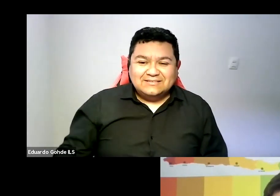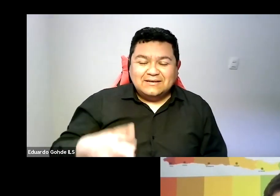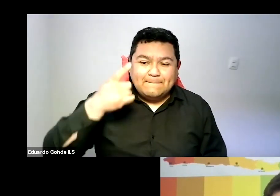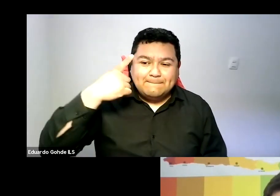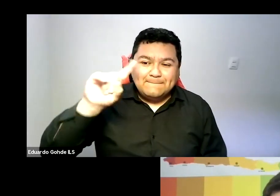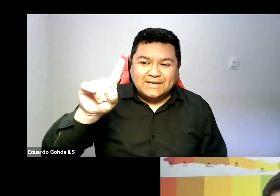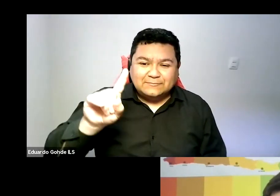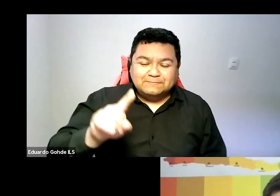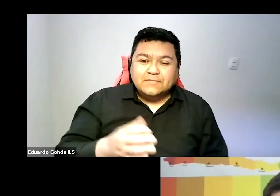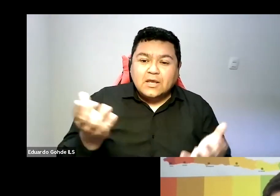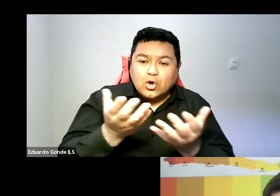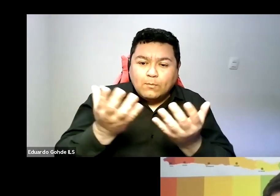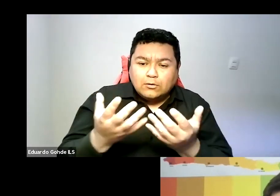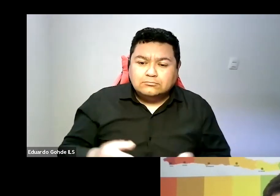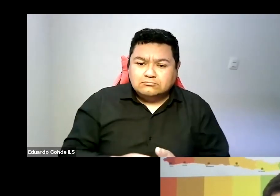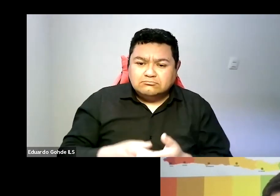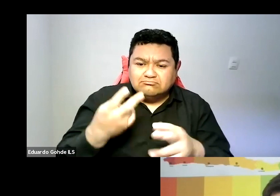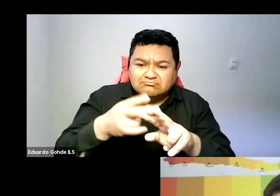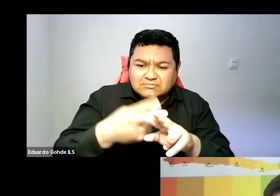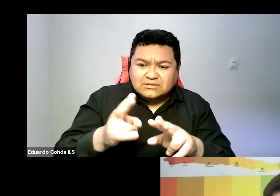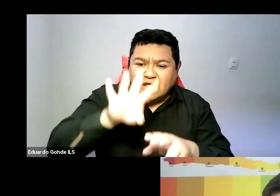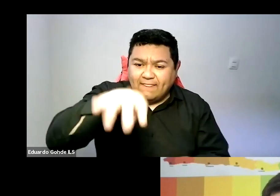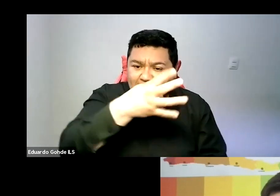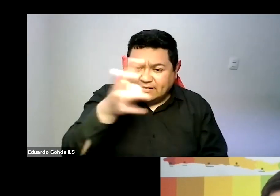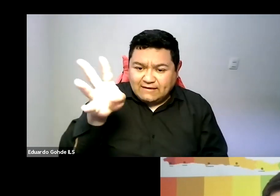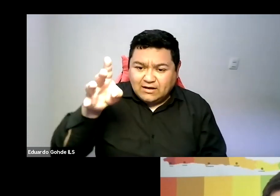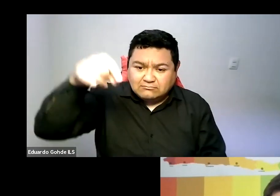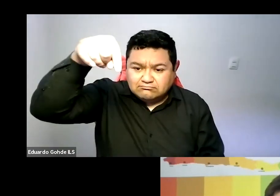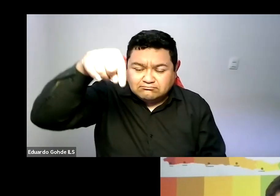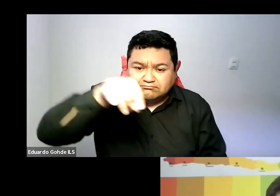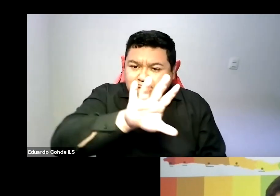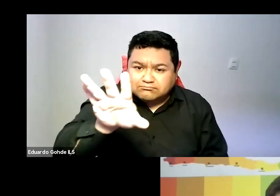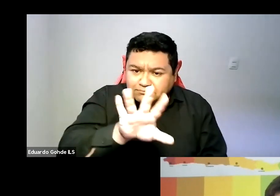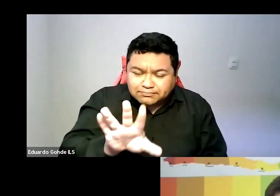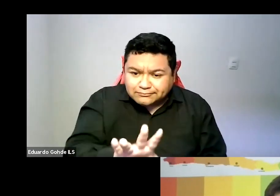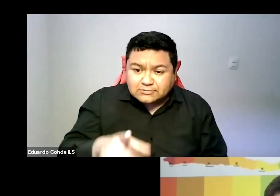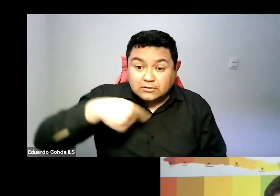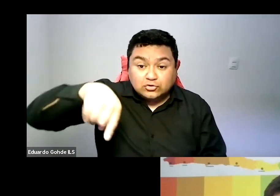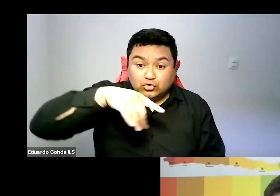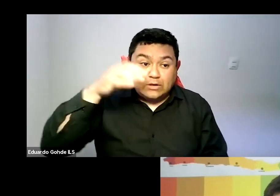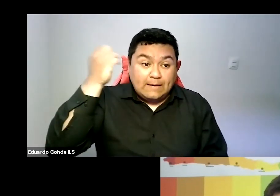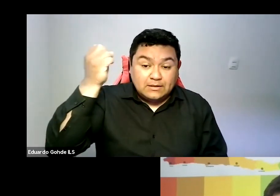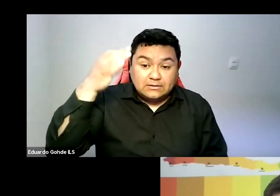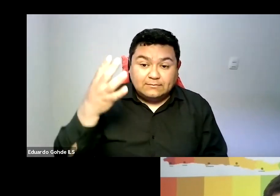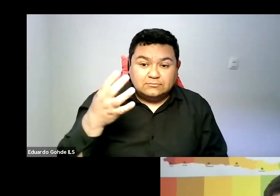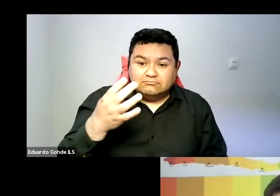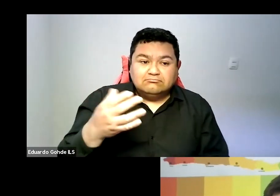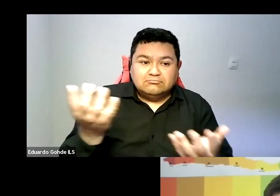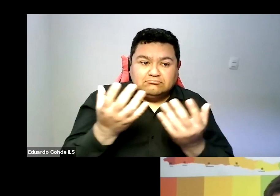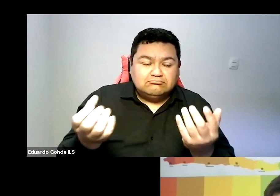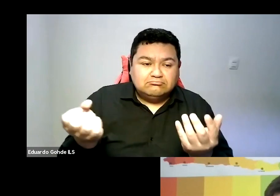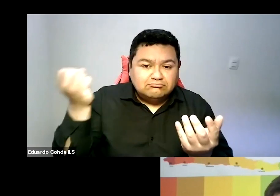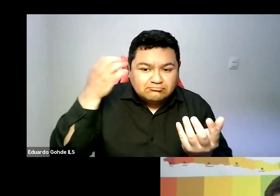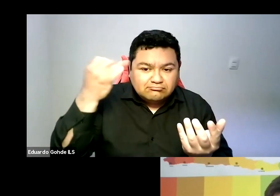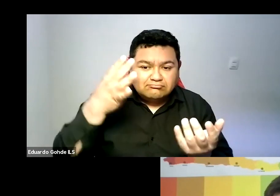embargo, ¿cómo se construyó esa tabla periódica? Y si lo aprendemos, no nos lo olvidamos más, ¿sí? El sueño